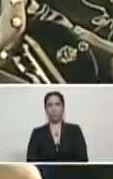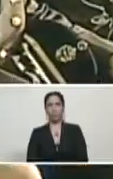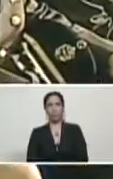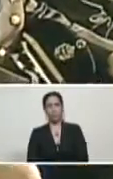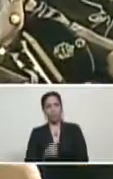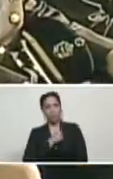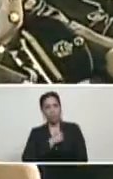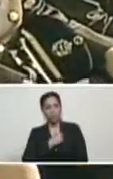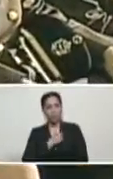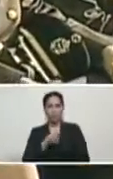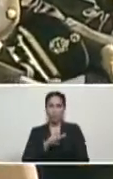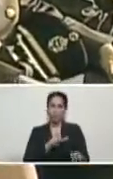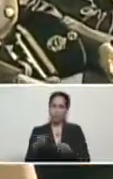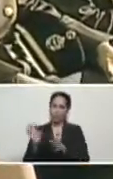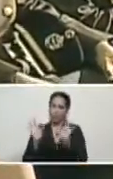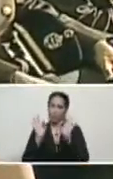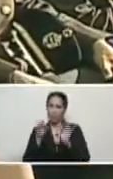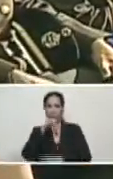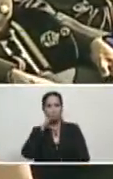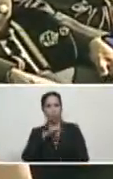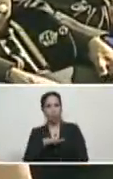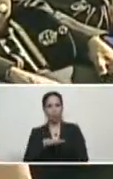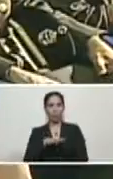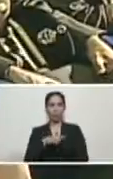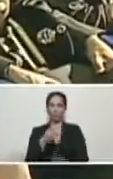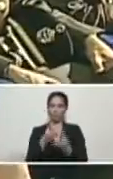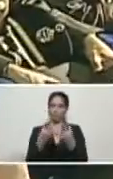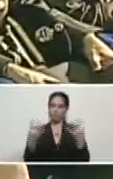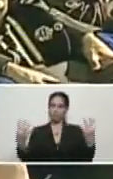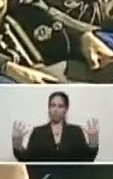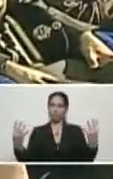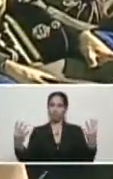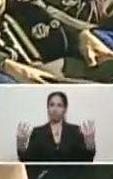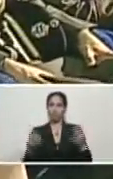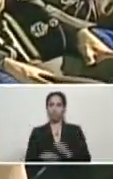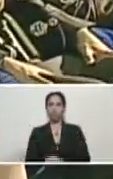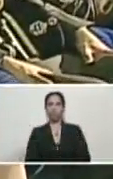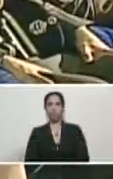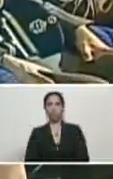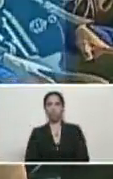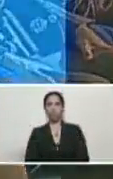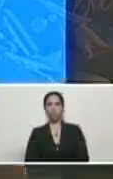queridos invitados especiales, historiadores, historiadoras,